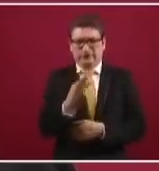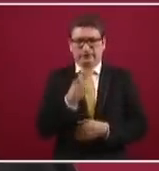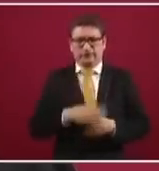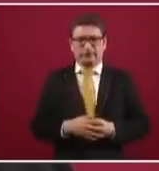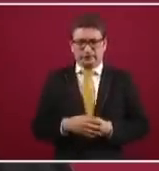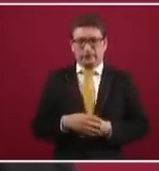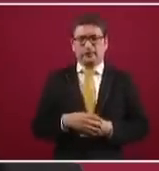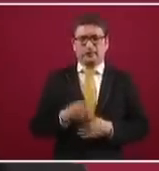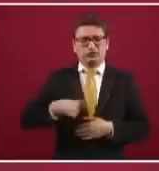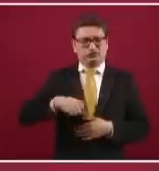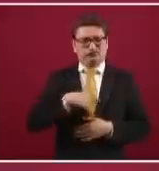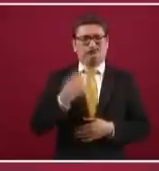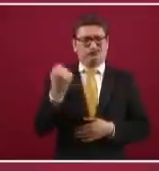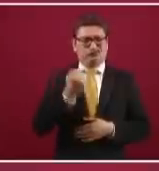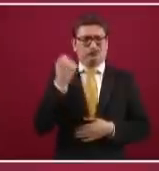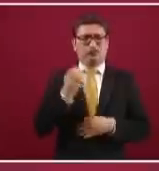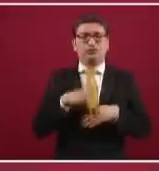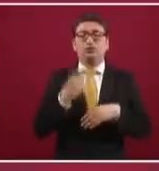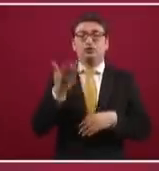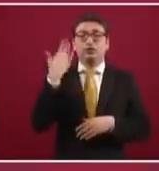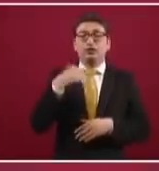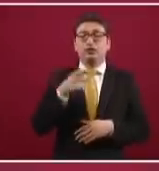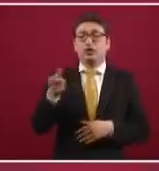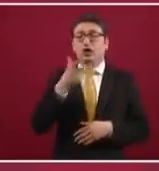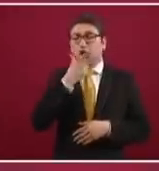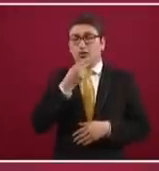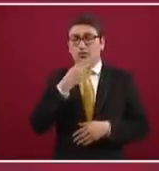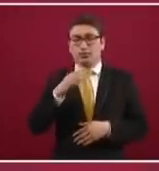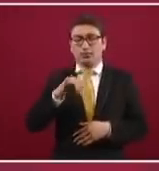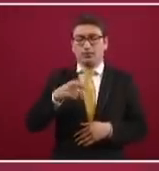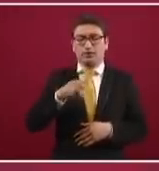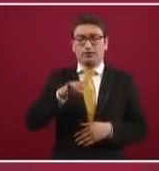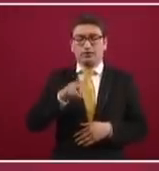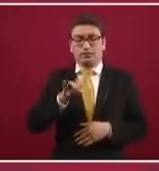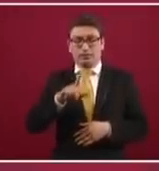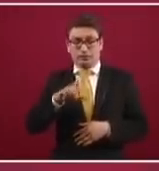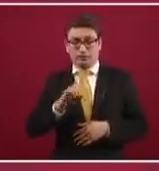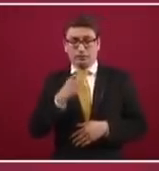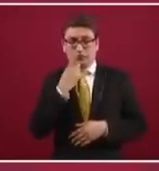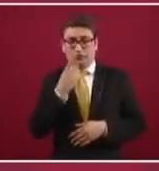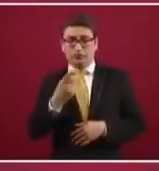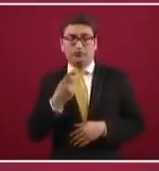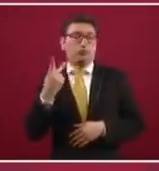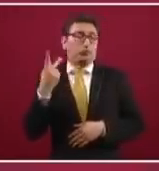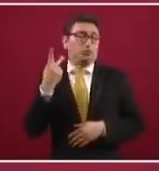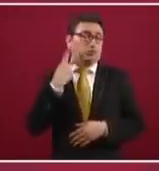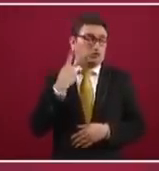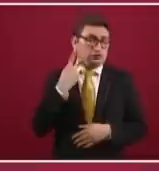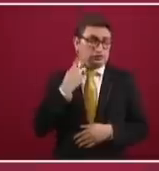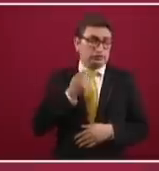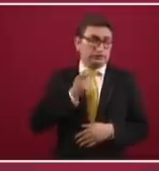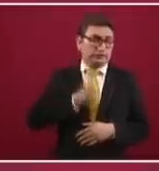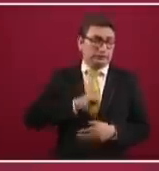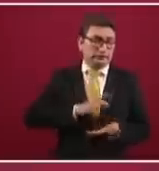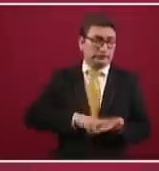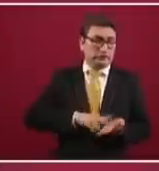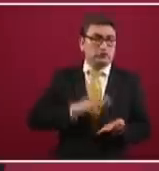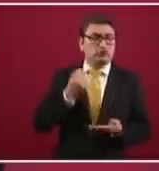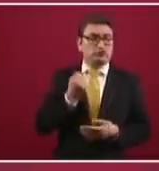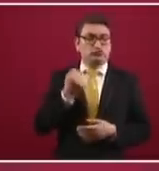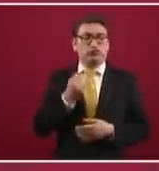Maquiavelo decía que la política era virtud y fortuna. Cuando hablaba de